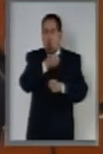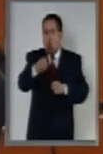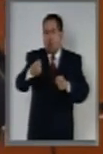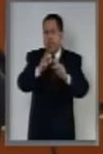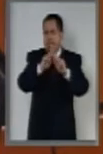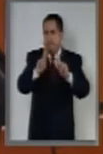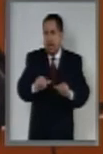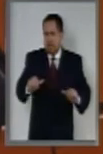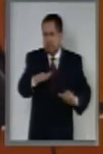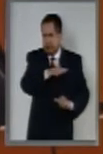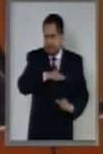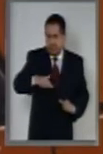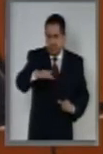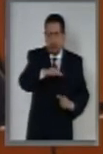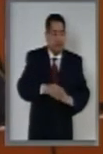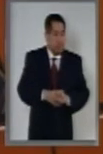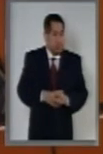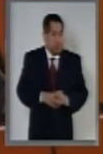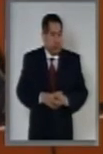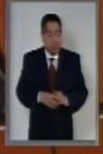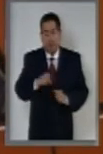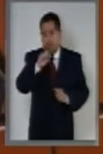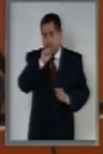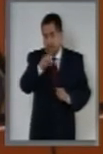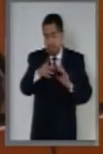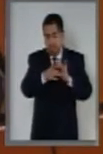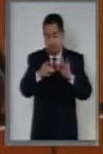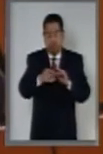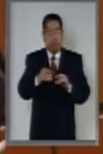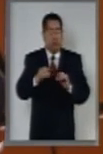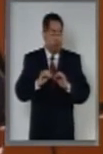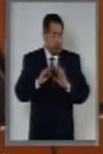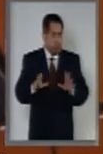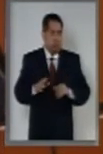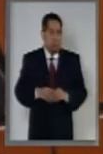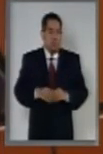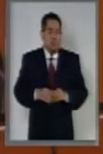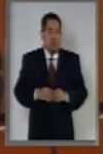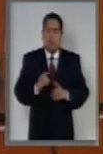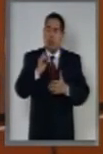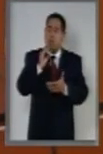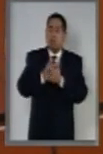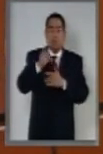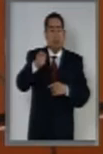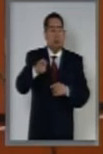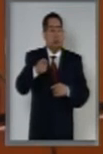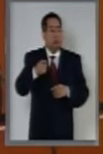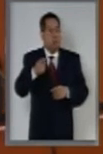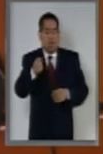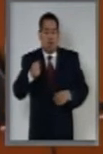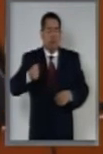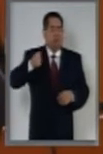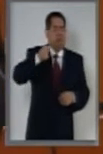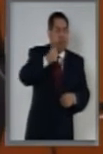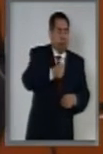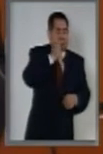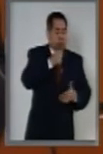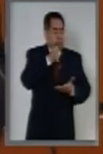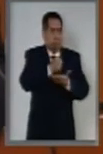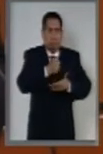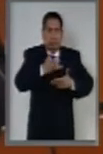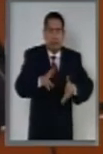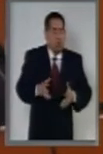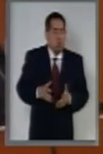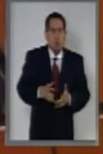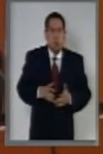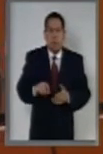social. Pero también debemos asumir que no es solo la imposición de la fuerza, sino también